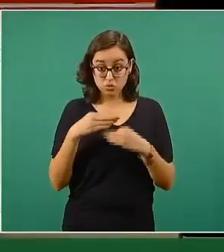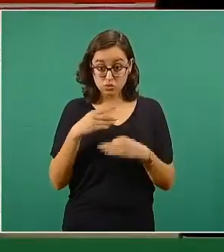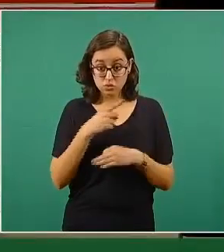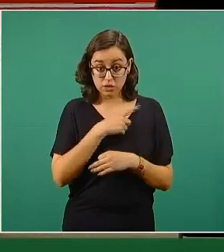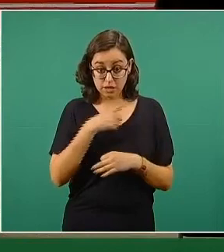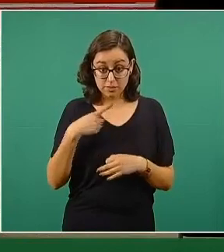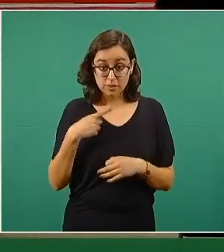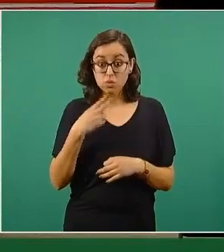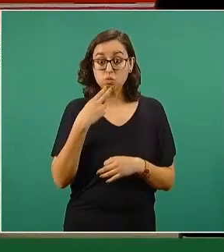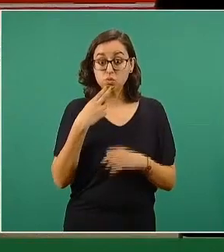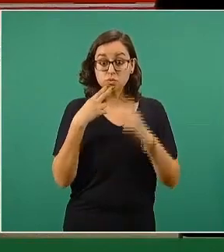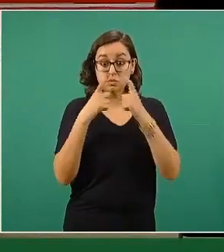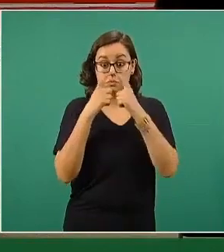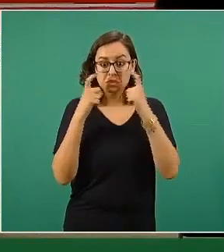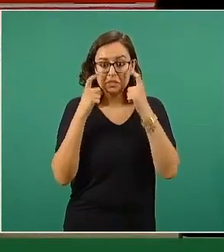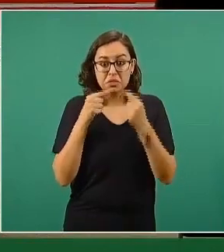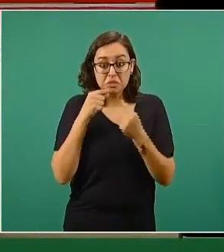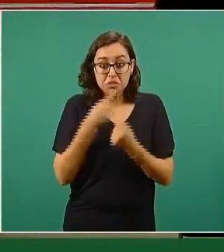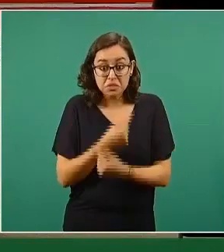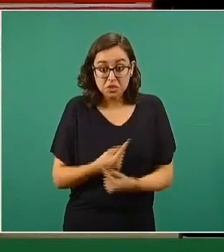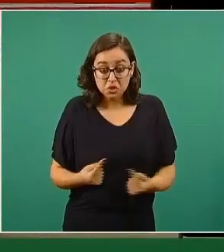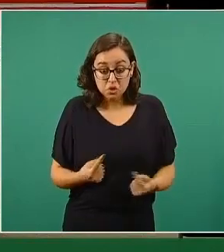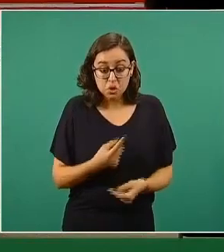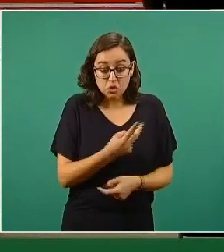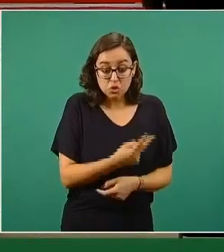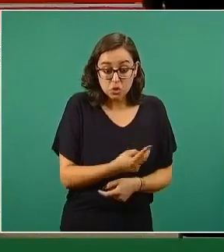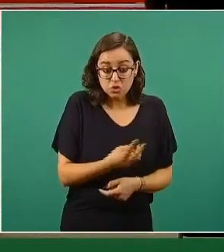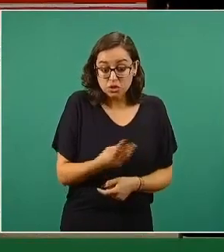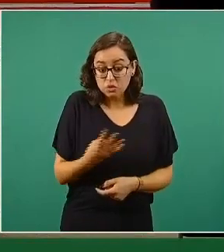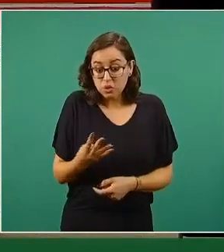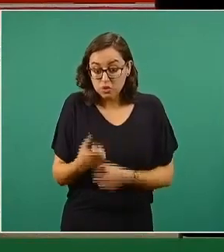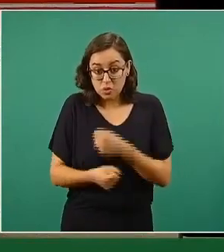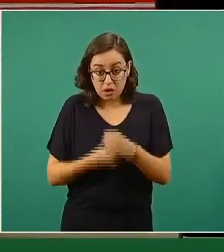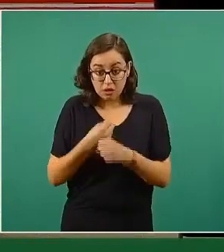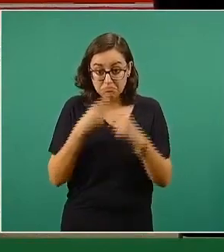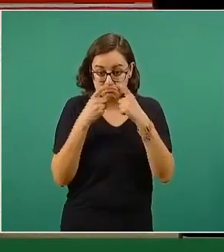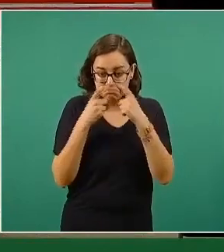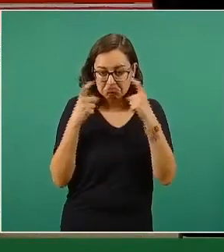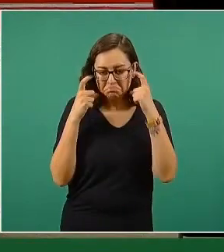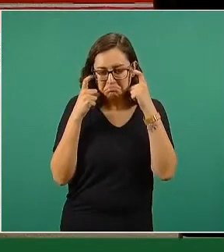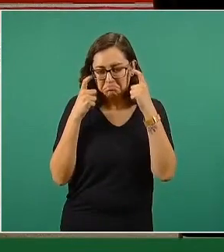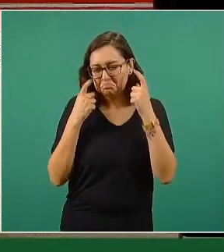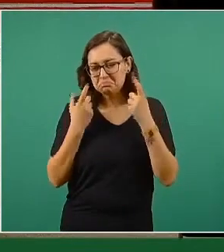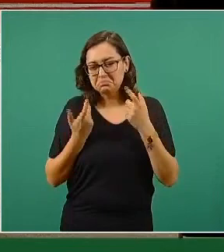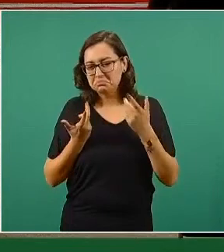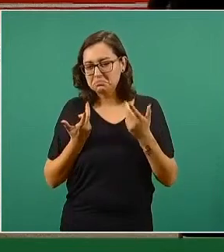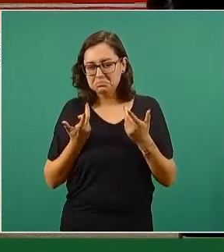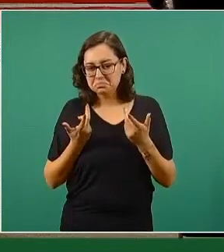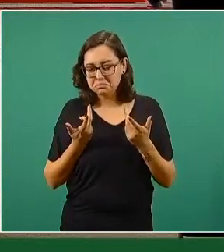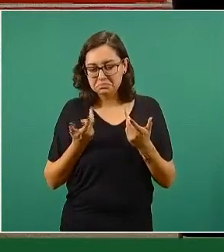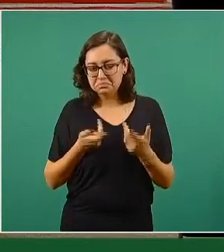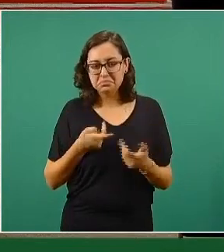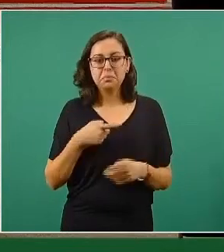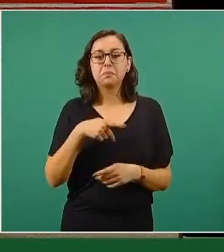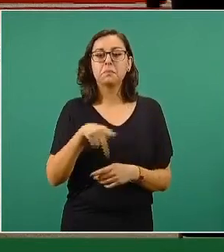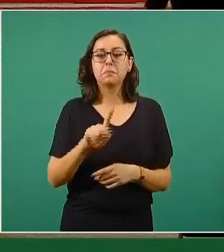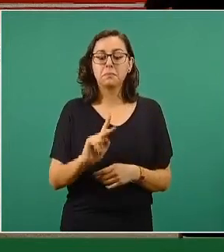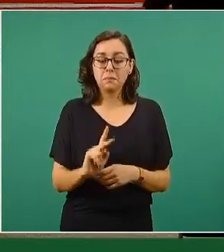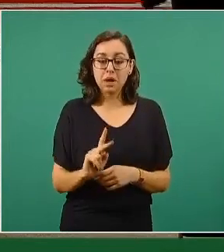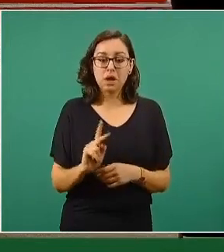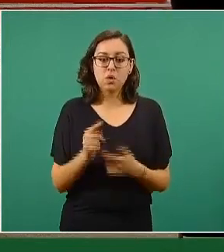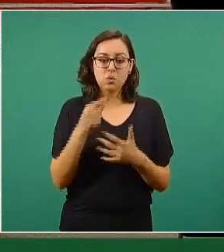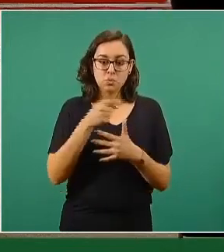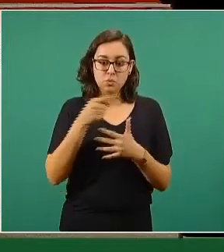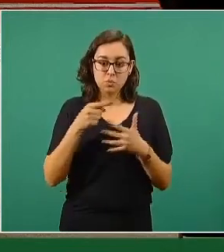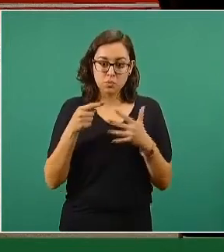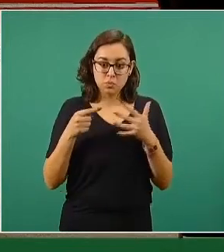de niños muy pequeños, 2, 3, 4 años. Sin embargo, pues el resto de las medidas que ya hemos venido mencionando